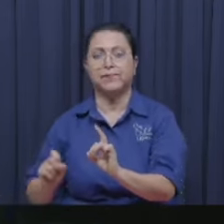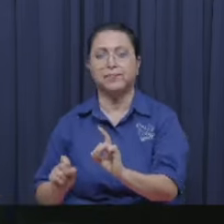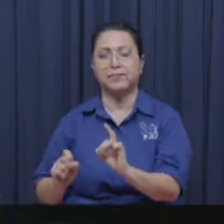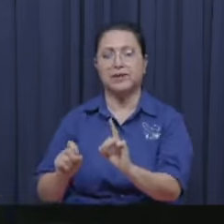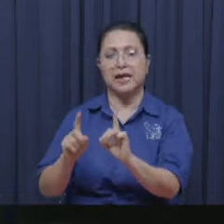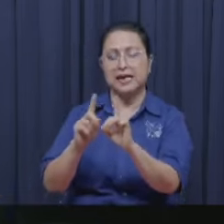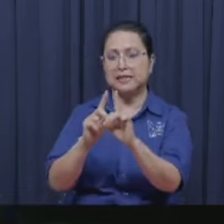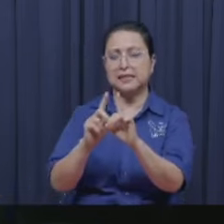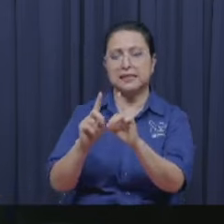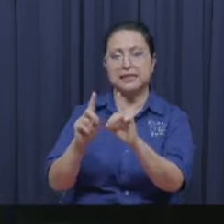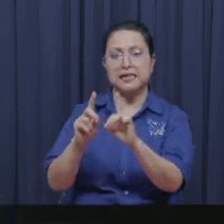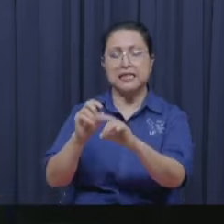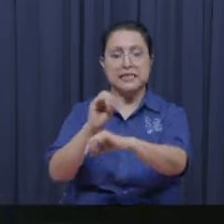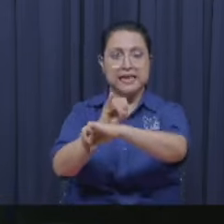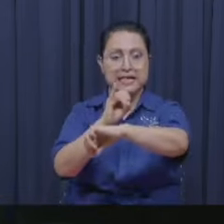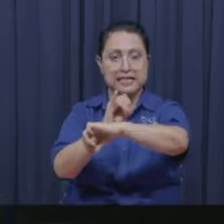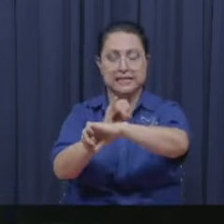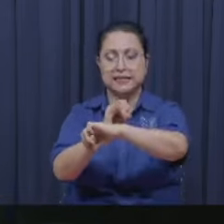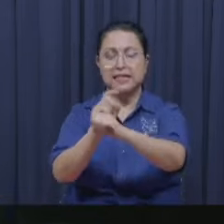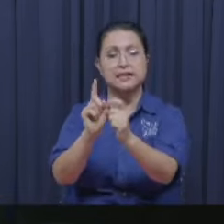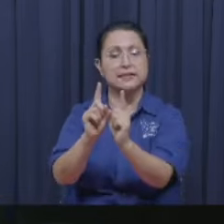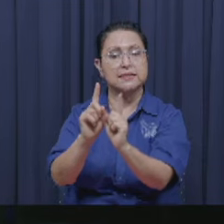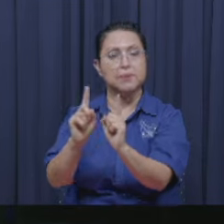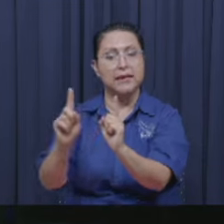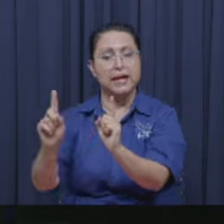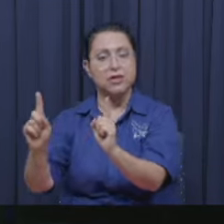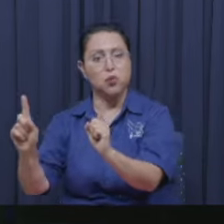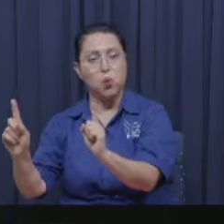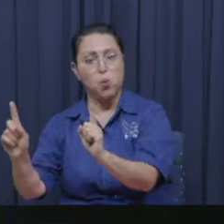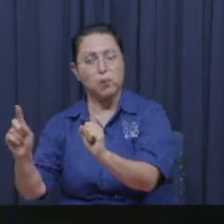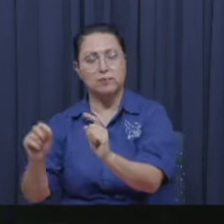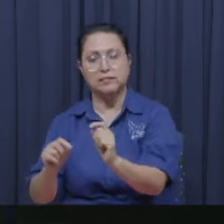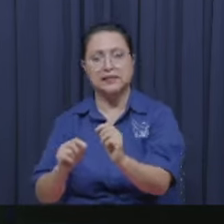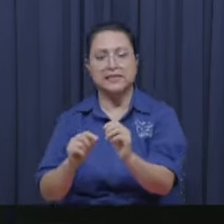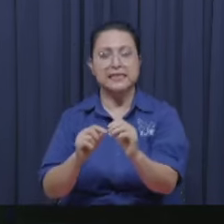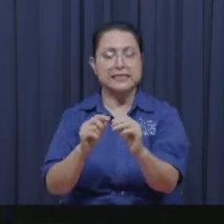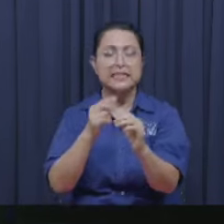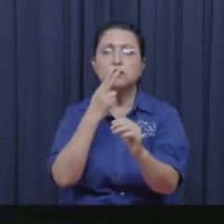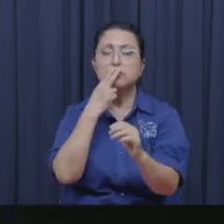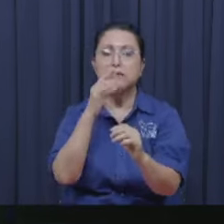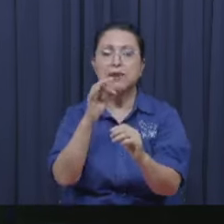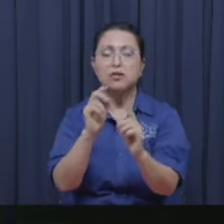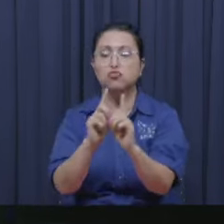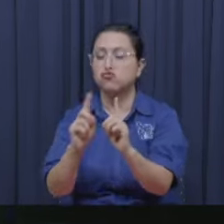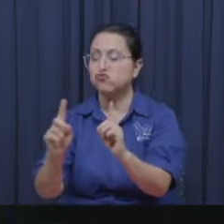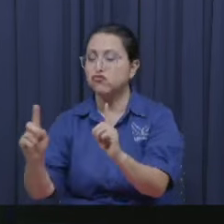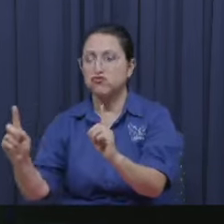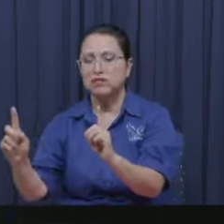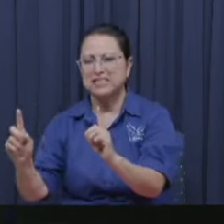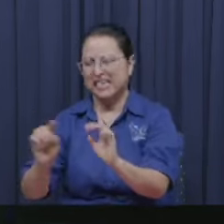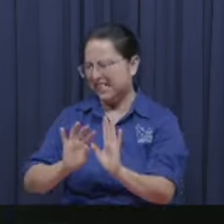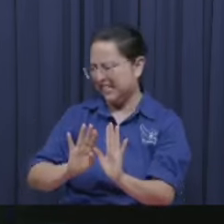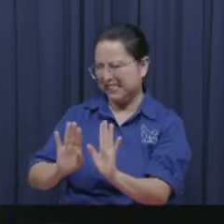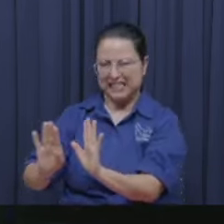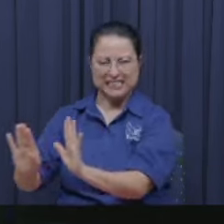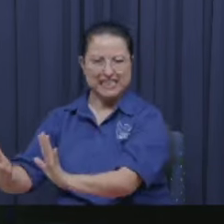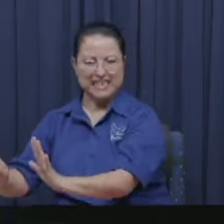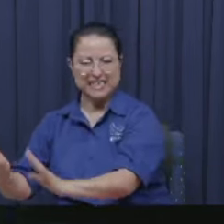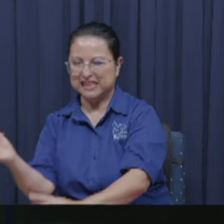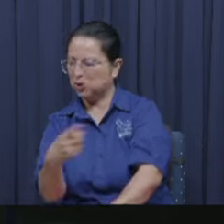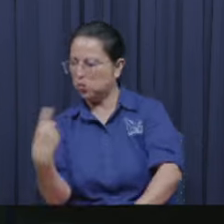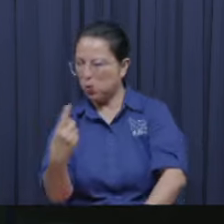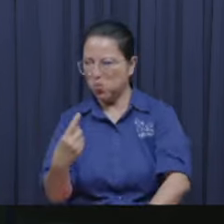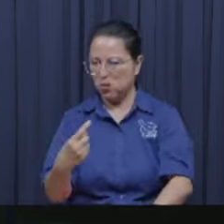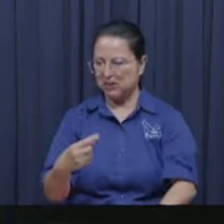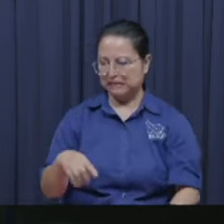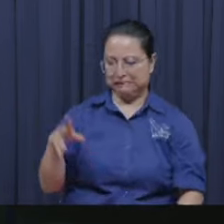de haberse alejado de la casa, de haberse alejado de los hermanos, de haber aborrecido todo, de